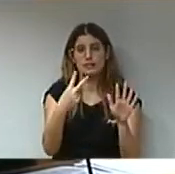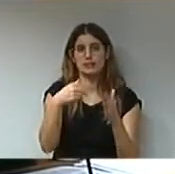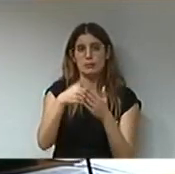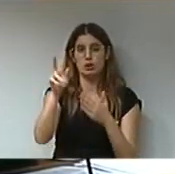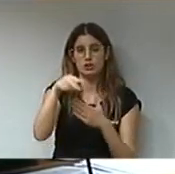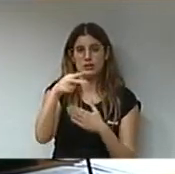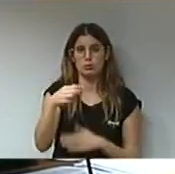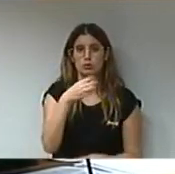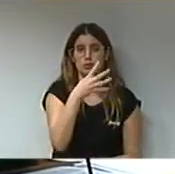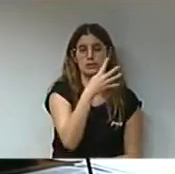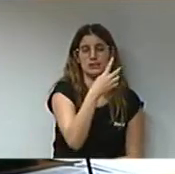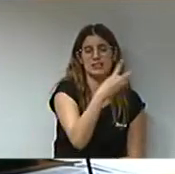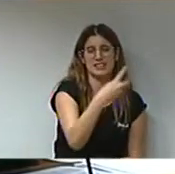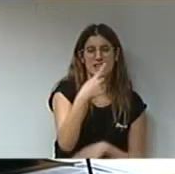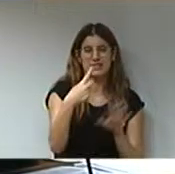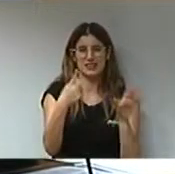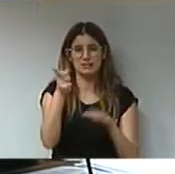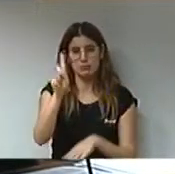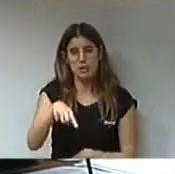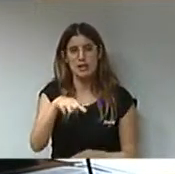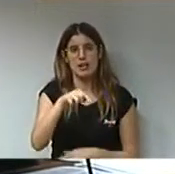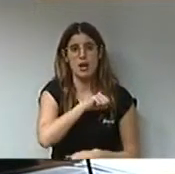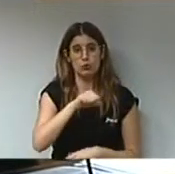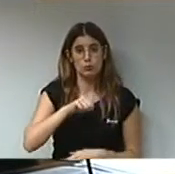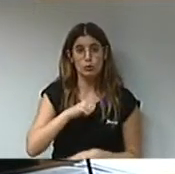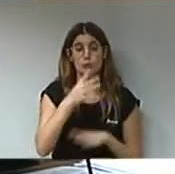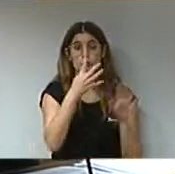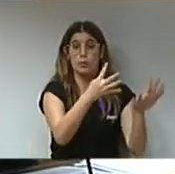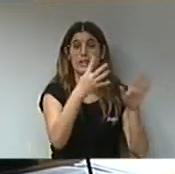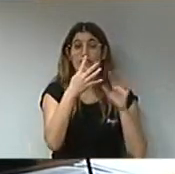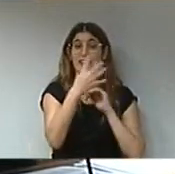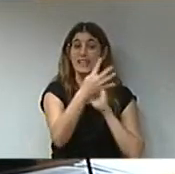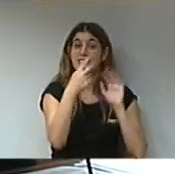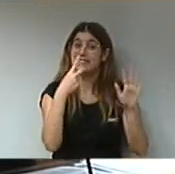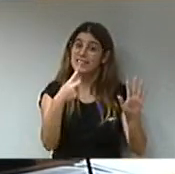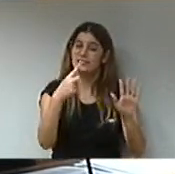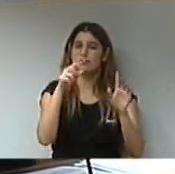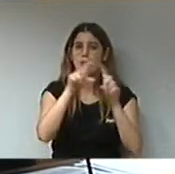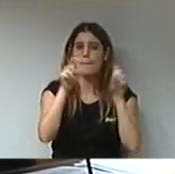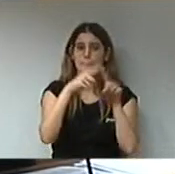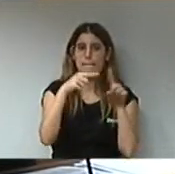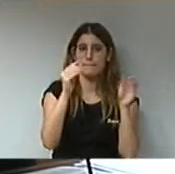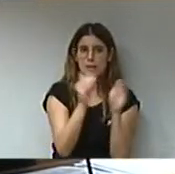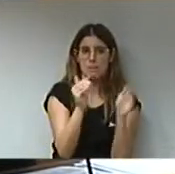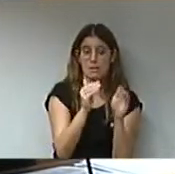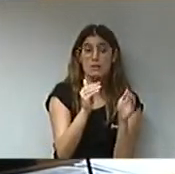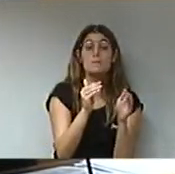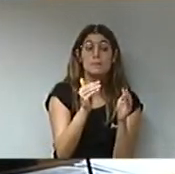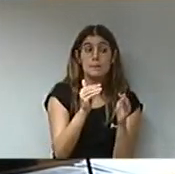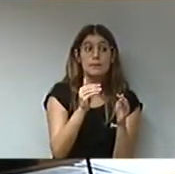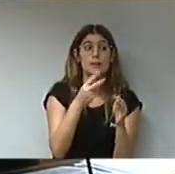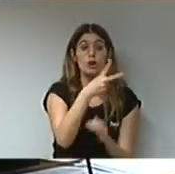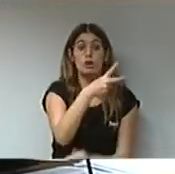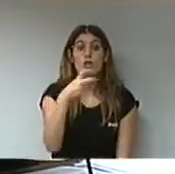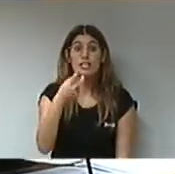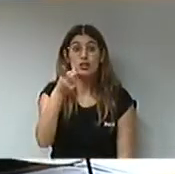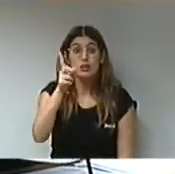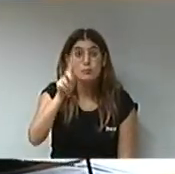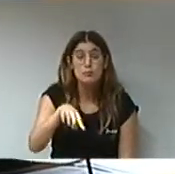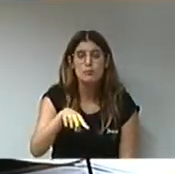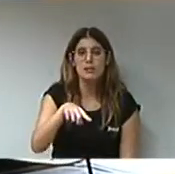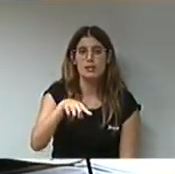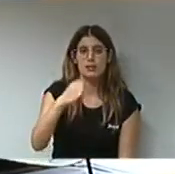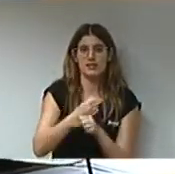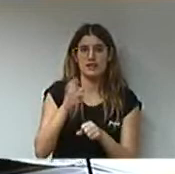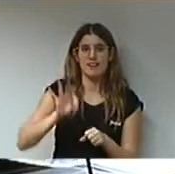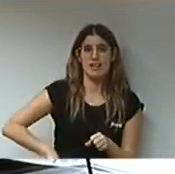36.000 autónomos y 7.400 pymes, 50,6 millones de euros, 200.000 trabajadores en ERTE, la única comunidad